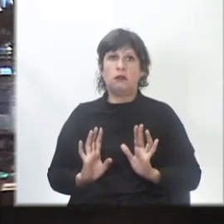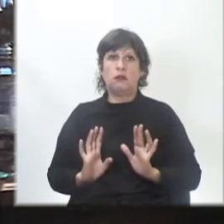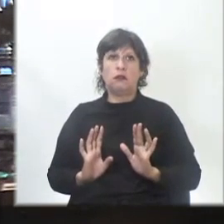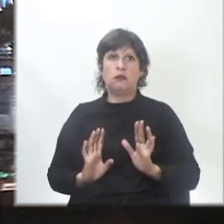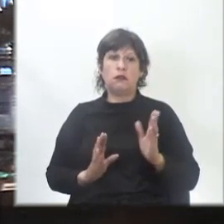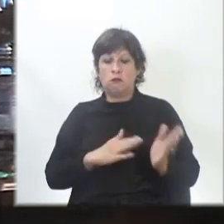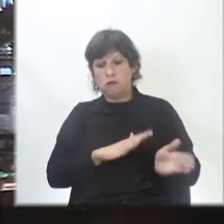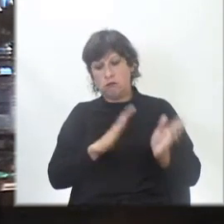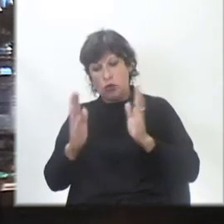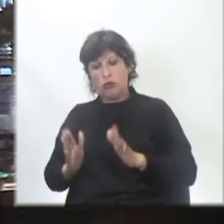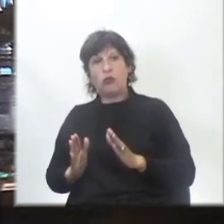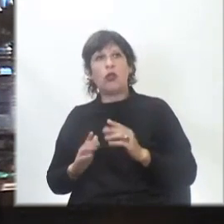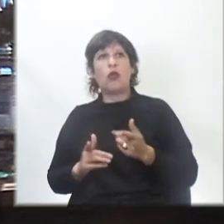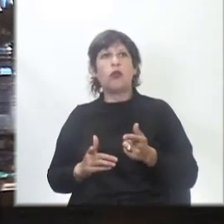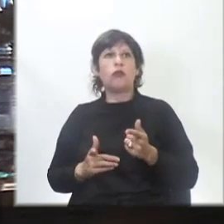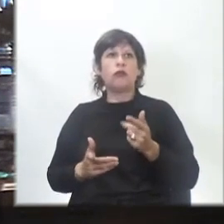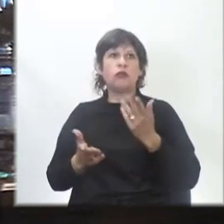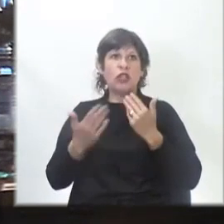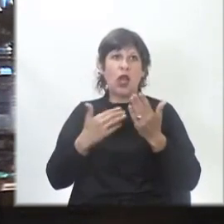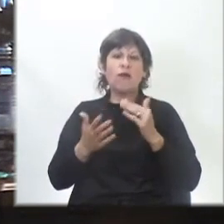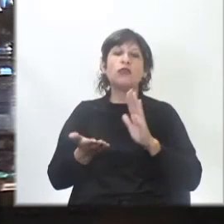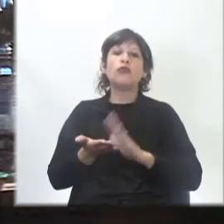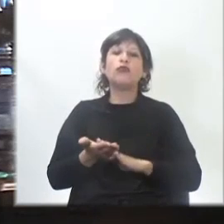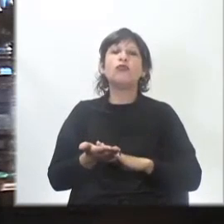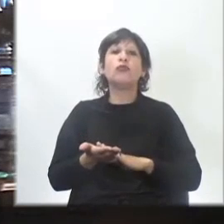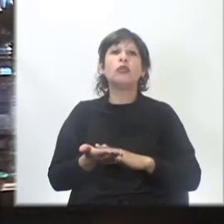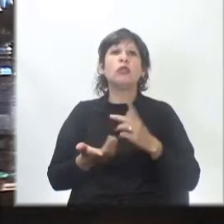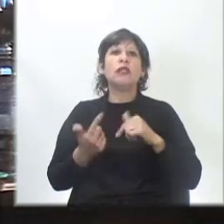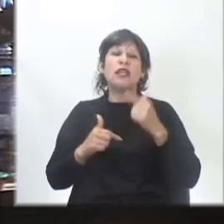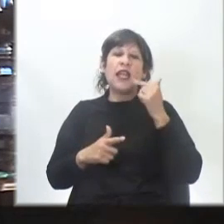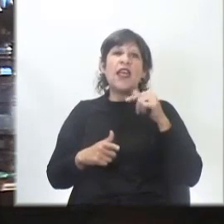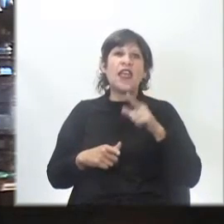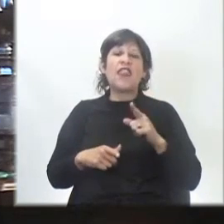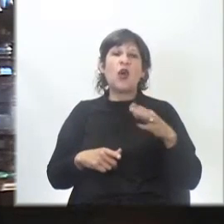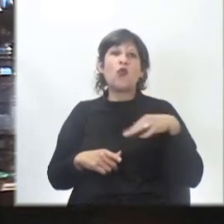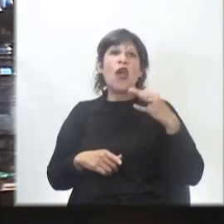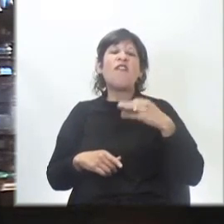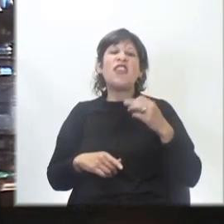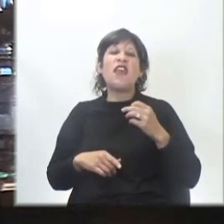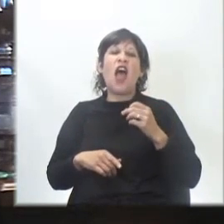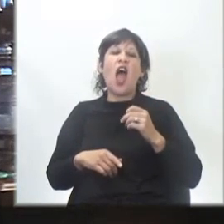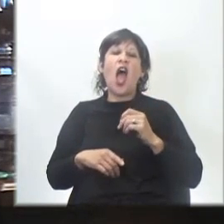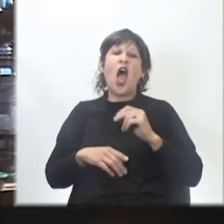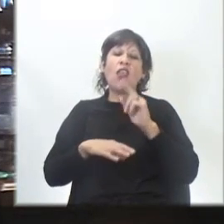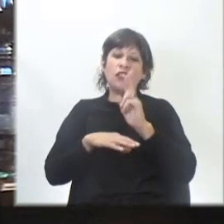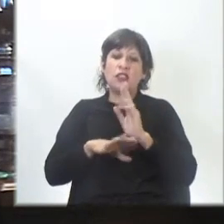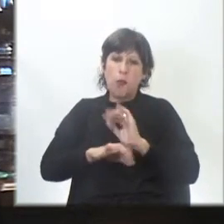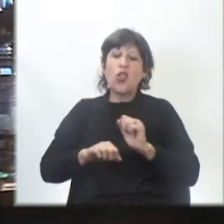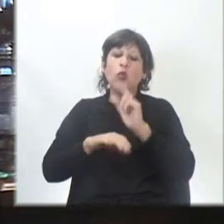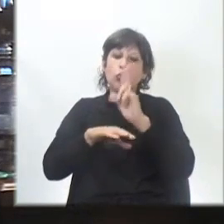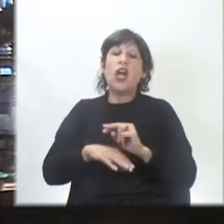Por otro lado, presidente, se habla de una vida útil de 35 años.